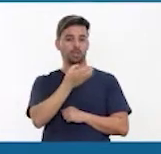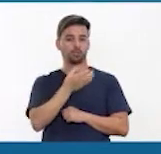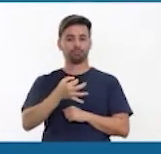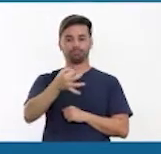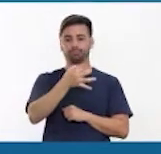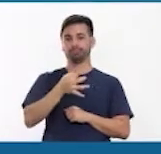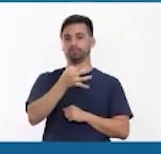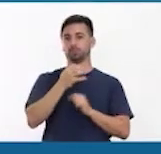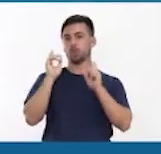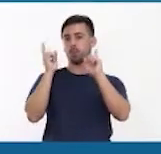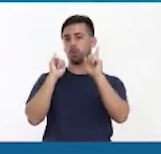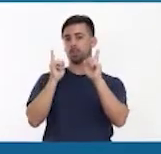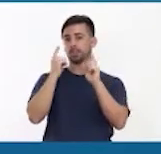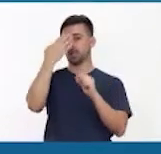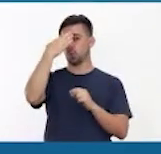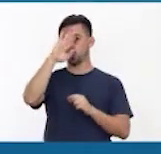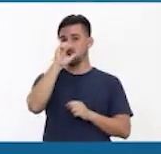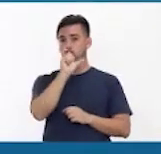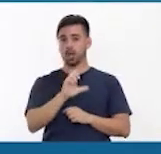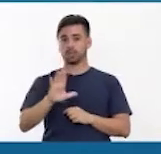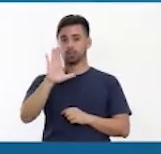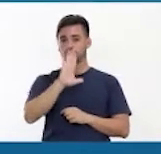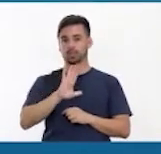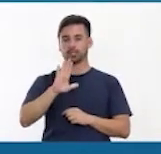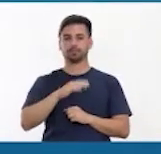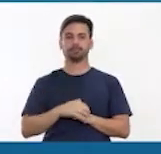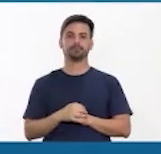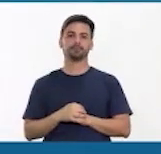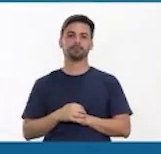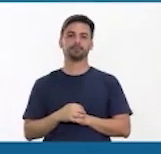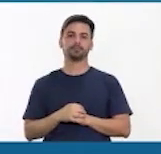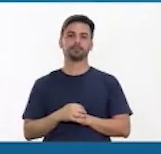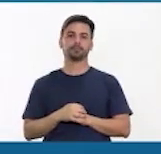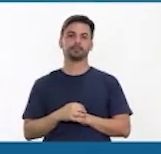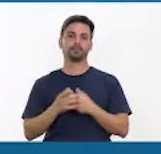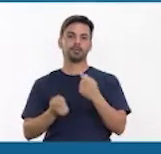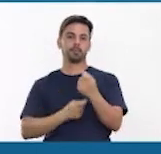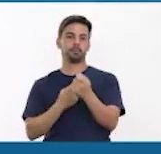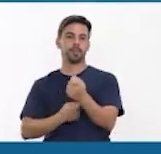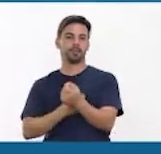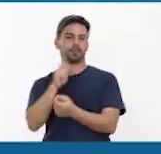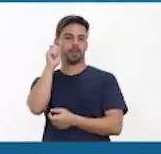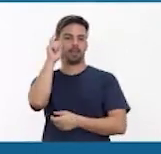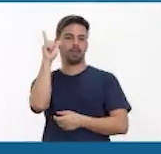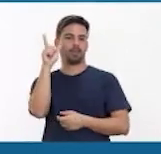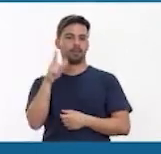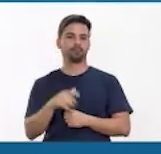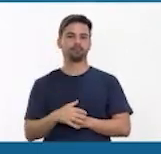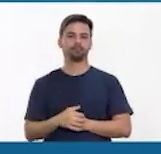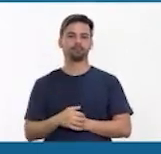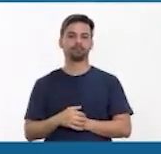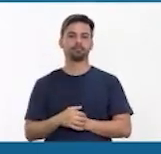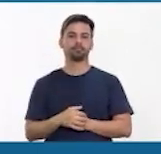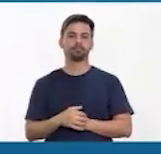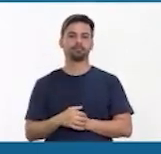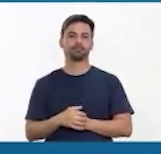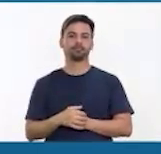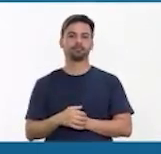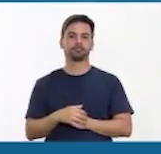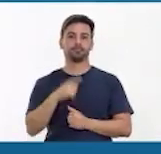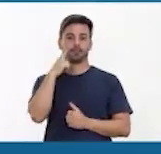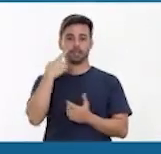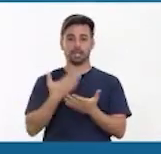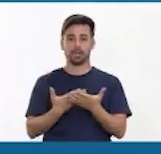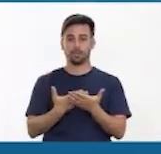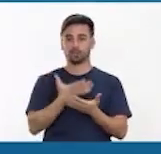cubana, estructura socioclasista de la sociedad cubana y batalla de ideas. Demostrar que